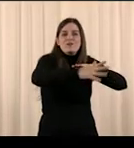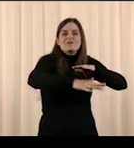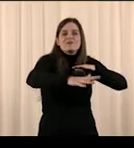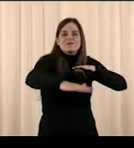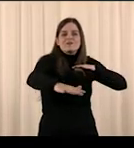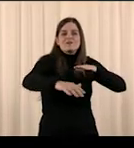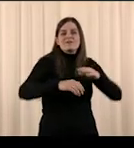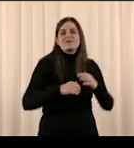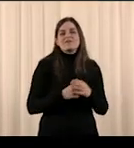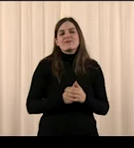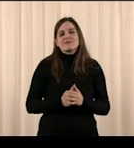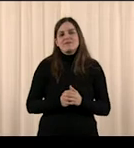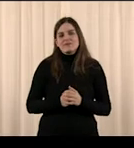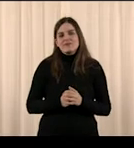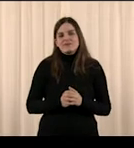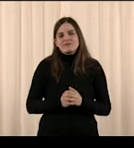When